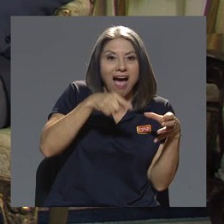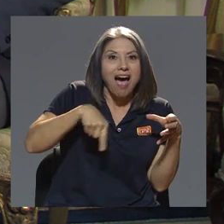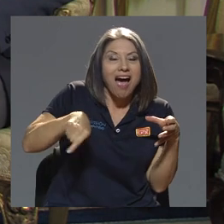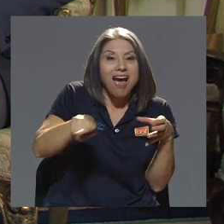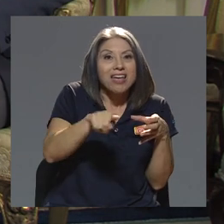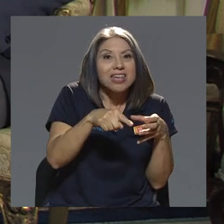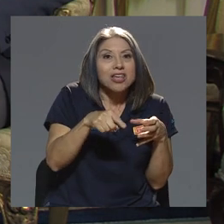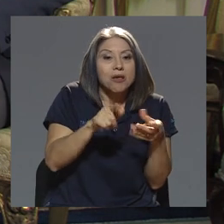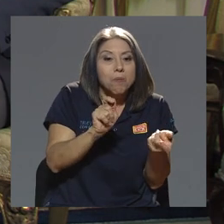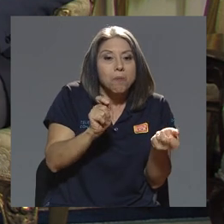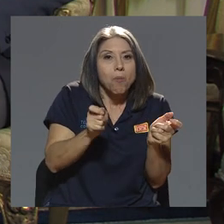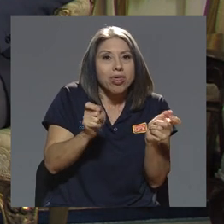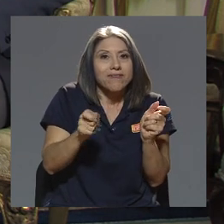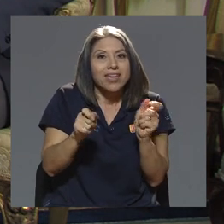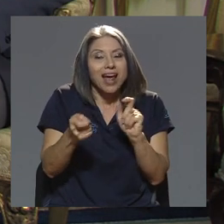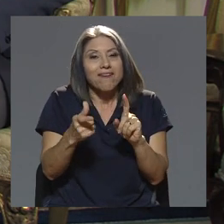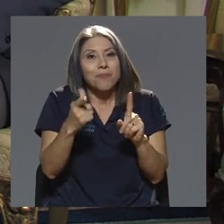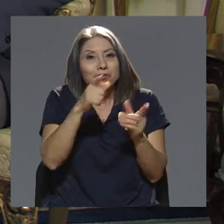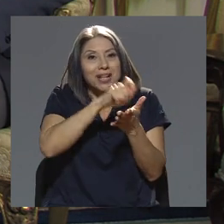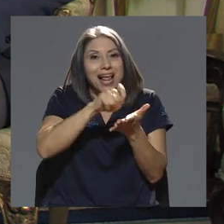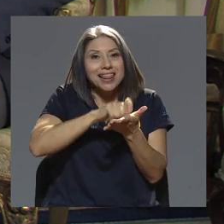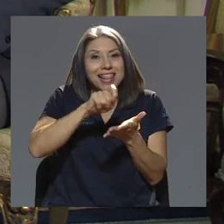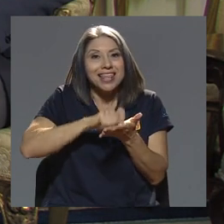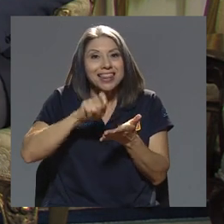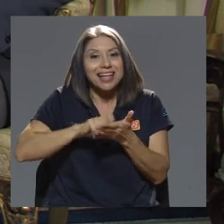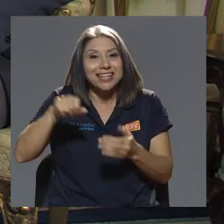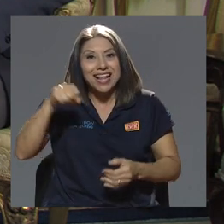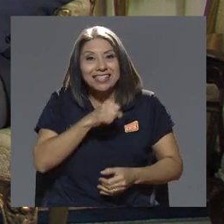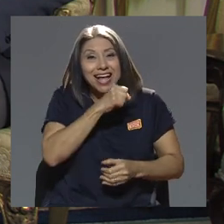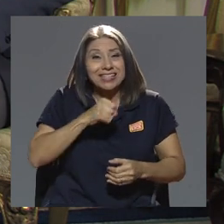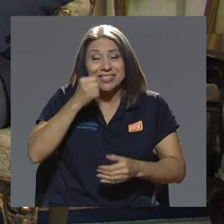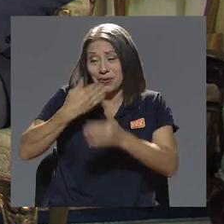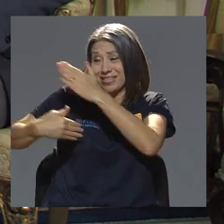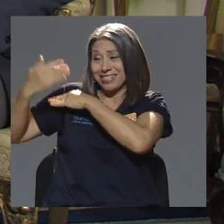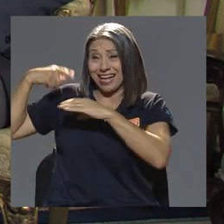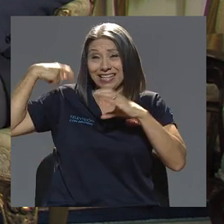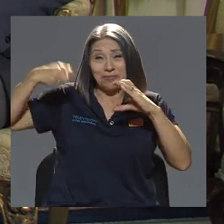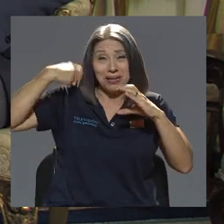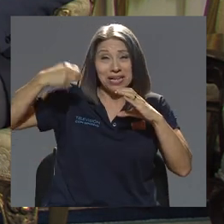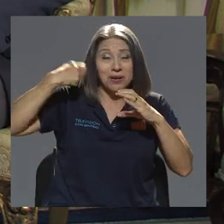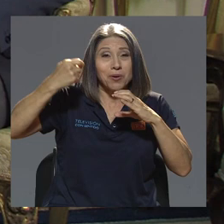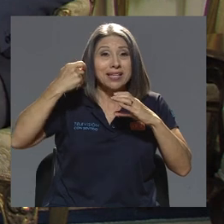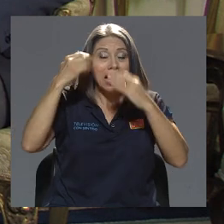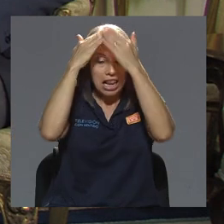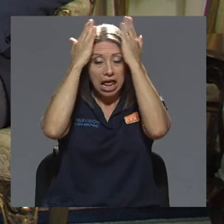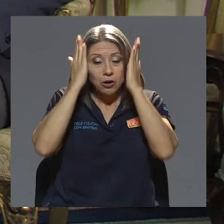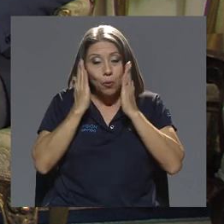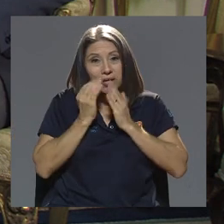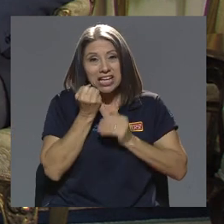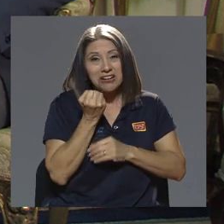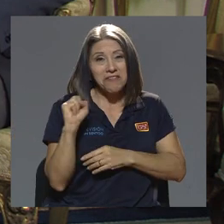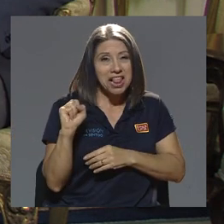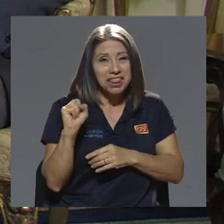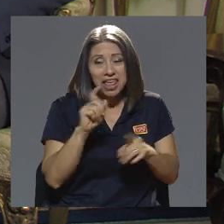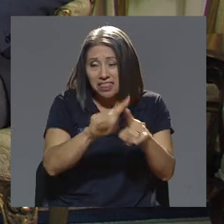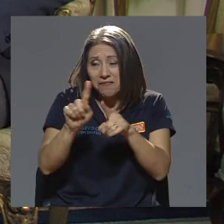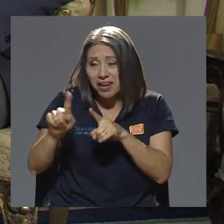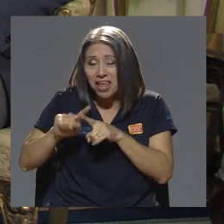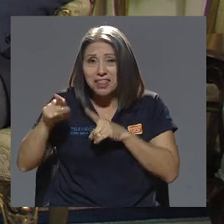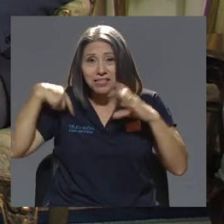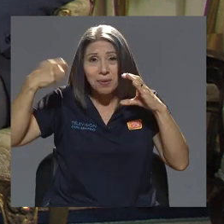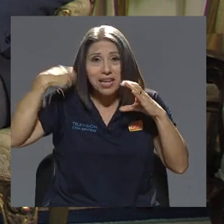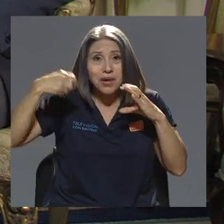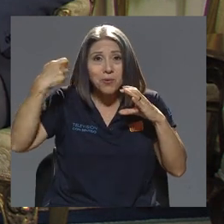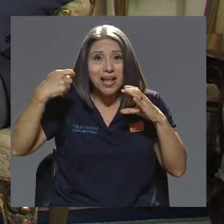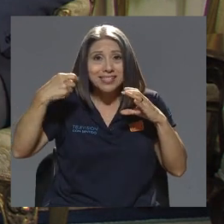los musicales de aquella época, de La Novicia Rebelde, de todas aquellas películas que se dieron, y les cambiábamos la letra